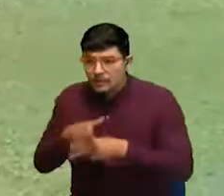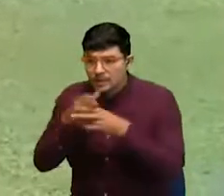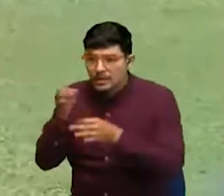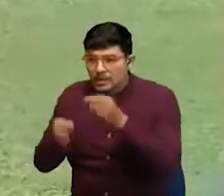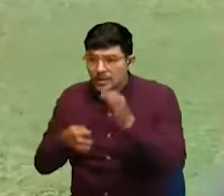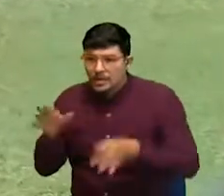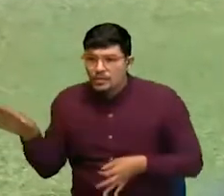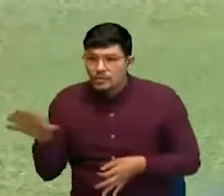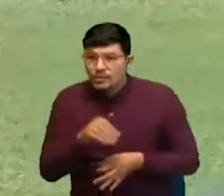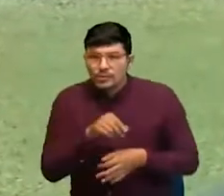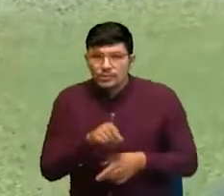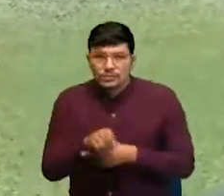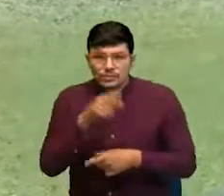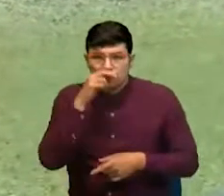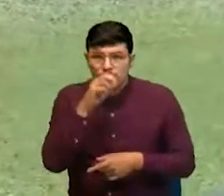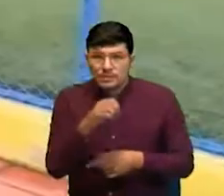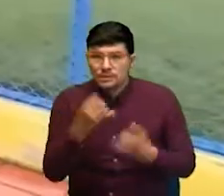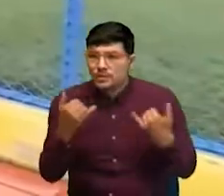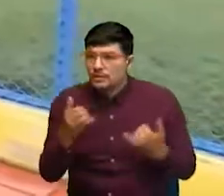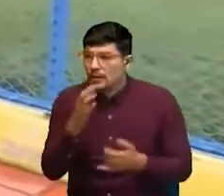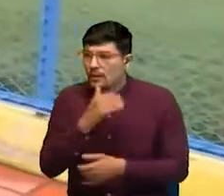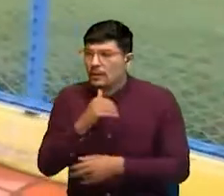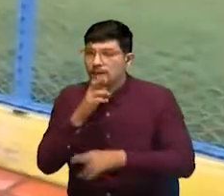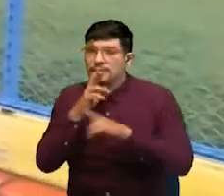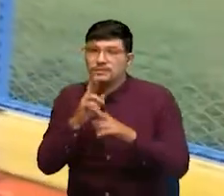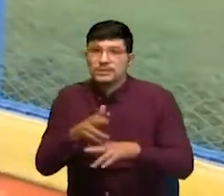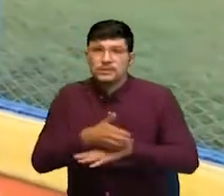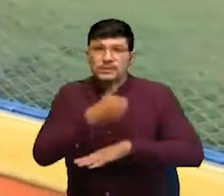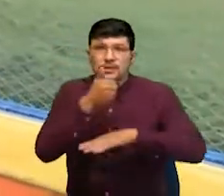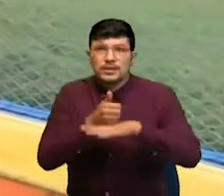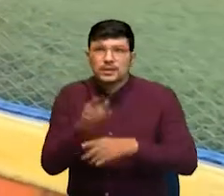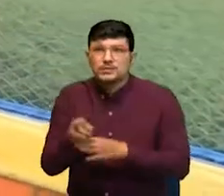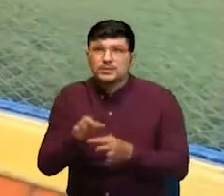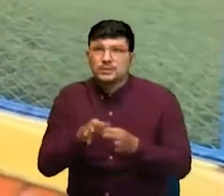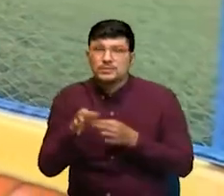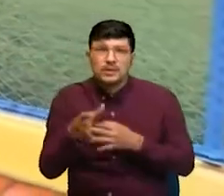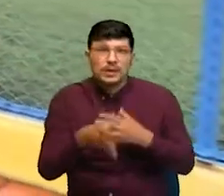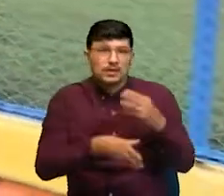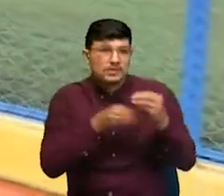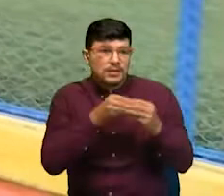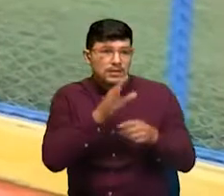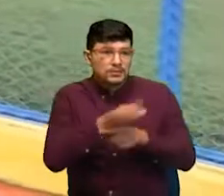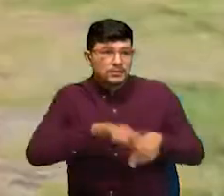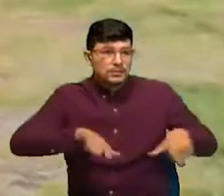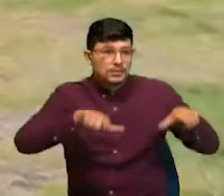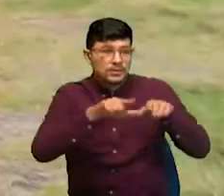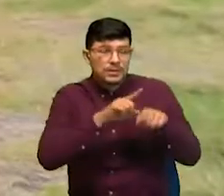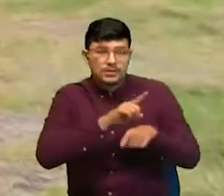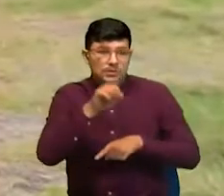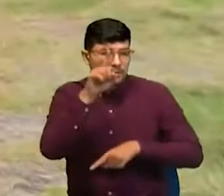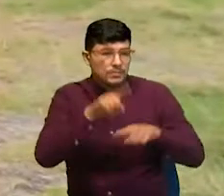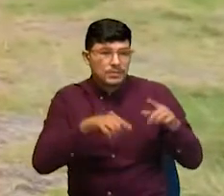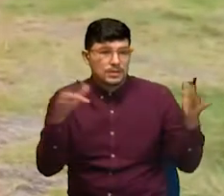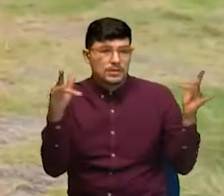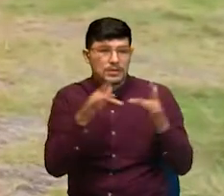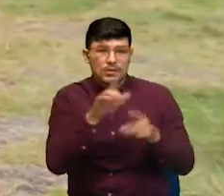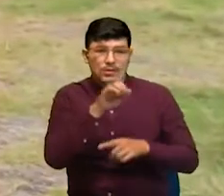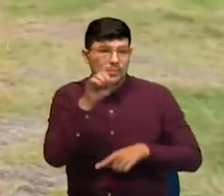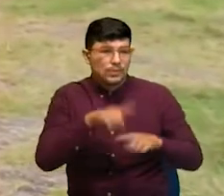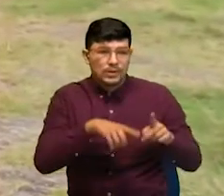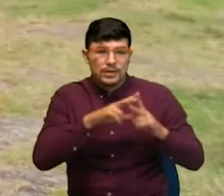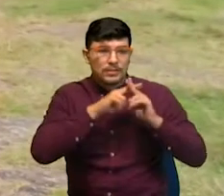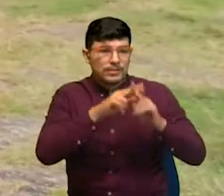que no ha tenido por ahora respuesta a las autoridades del municipio y que si el lugar no era acto no se debió prestar